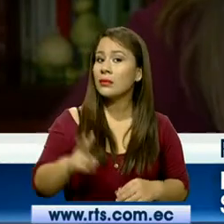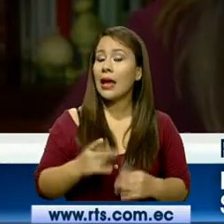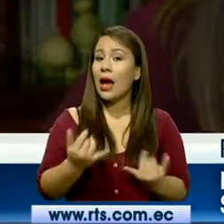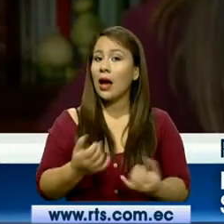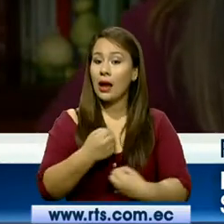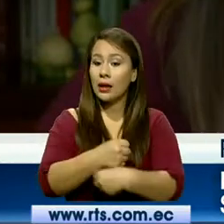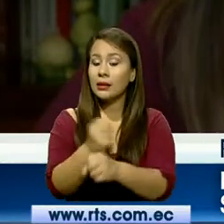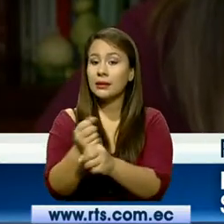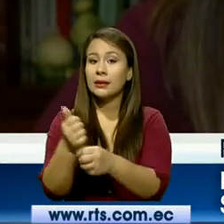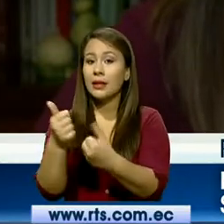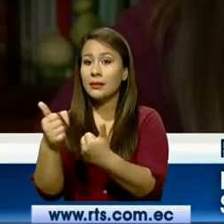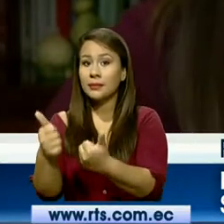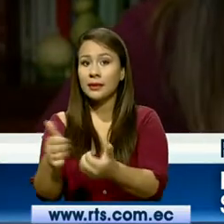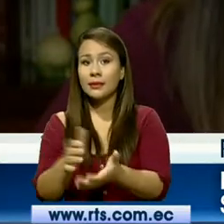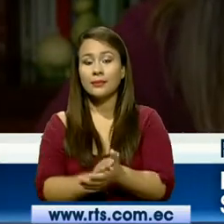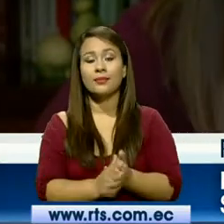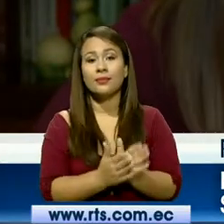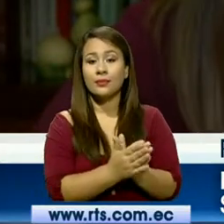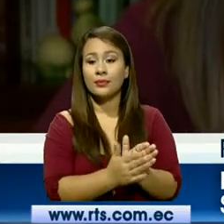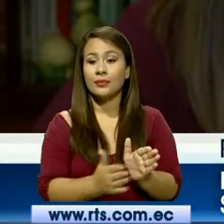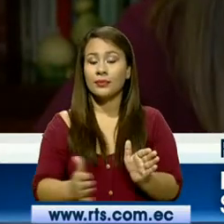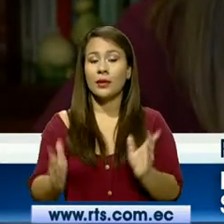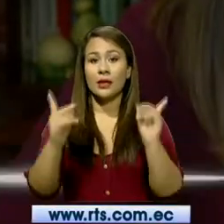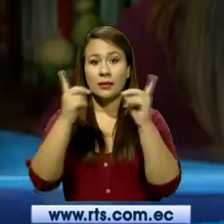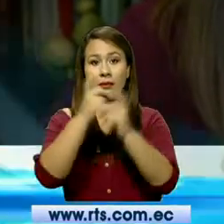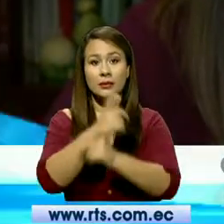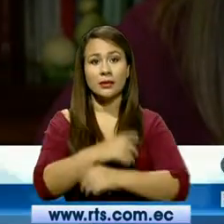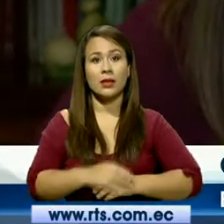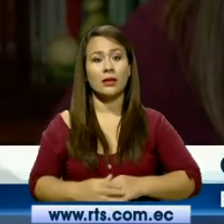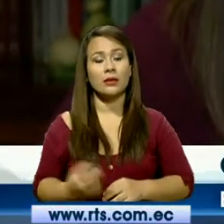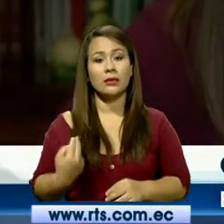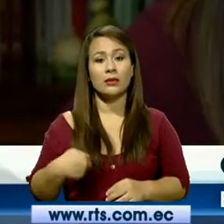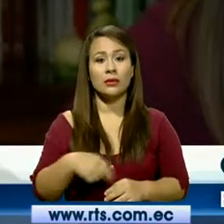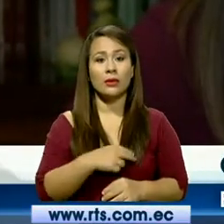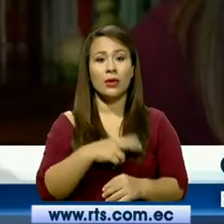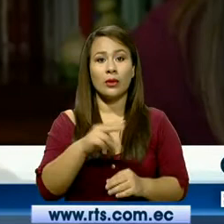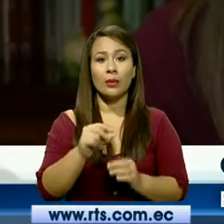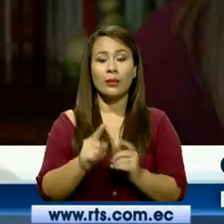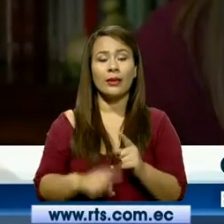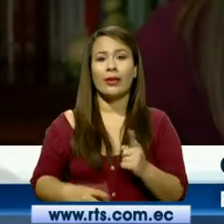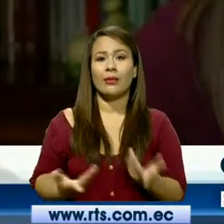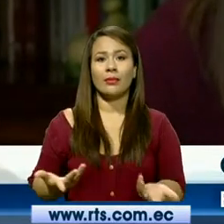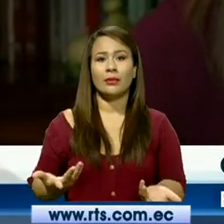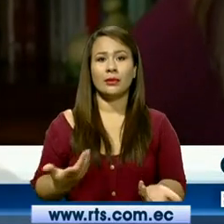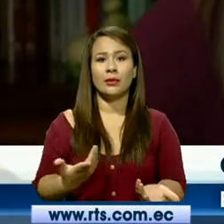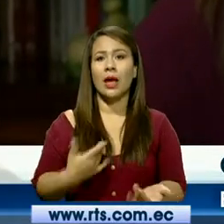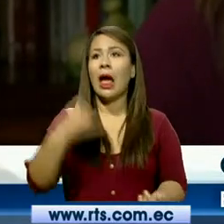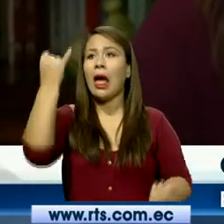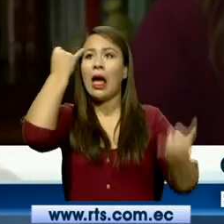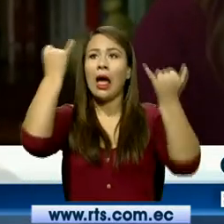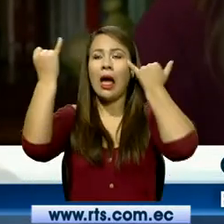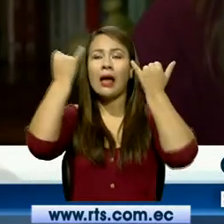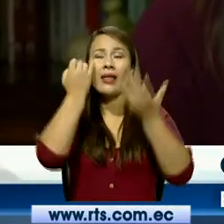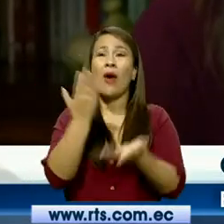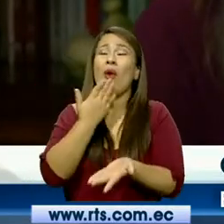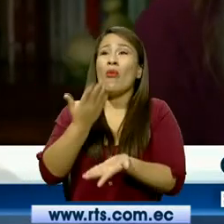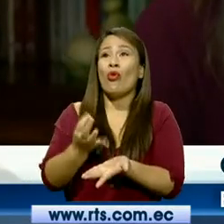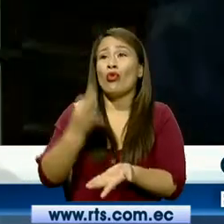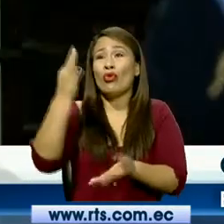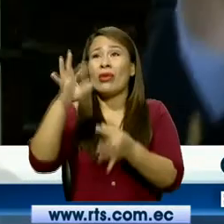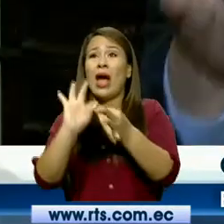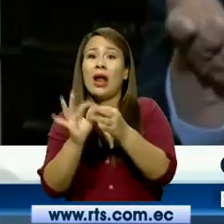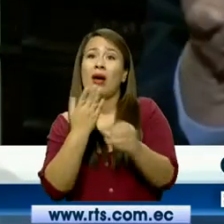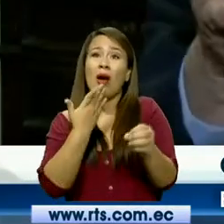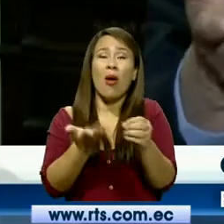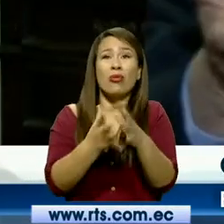porque realmente la situación es gravísima y no podemos estar nuevamente pensando en medidas demagógicas o en medidas coyunturales parche